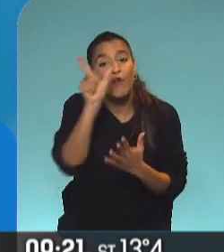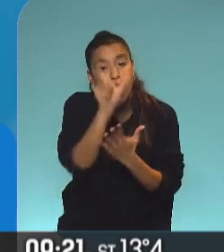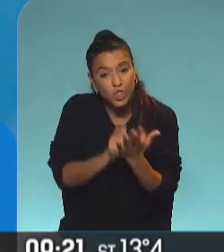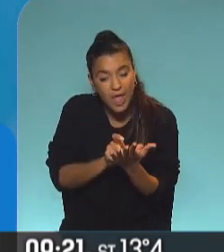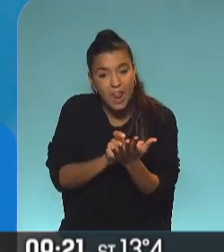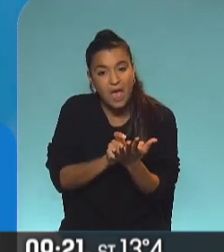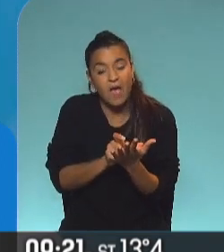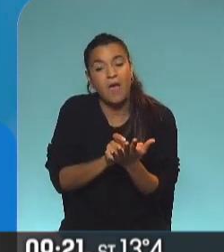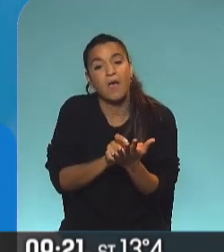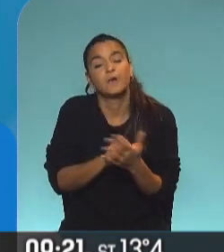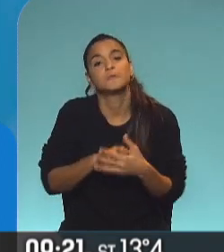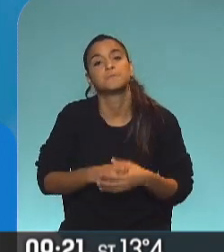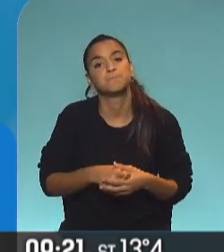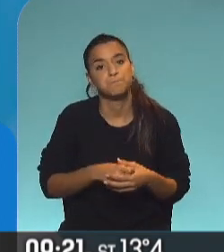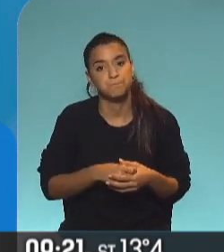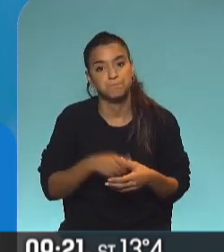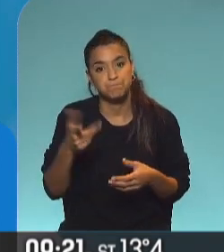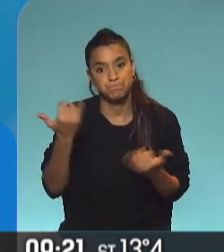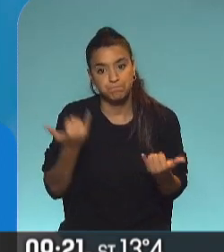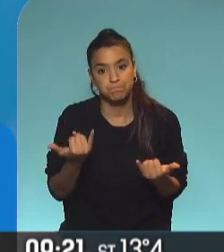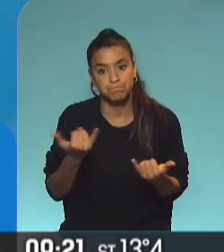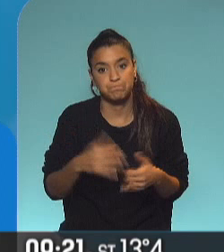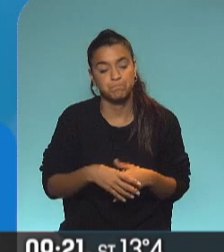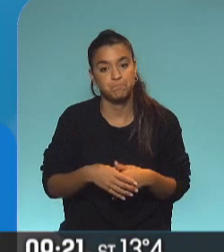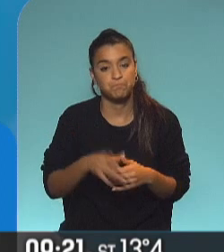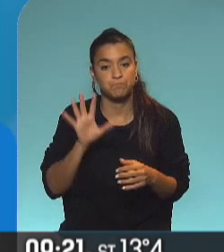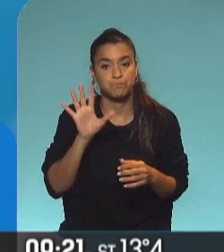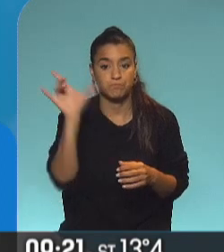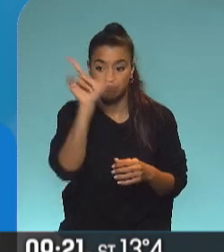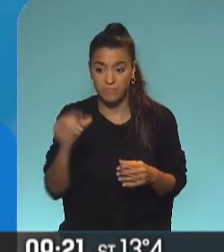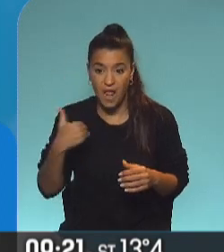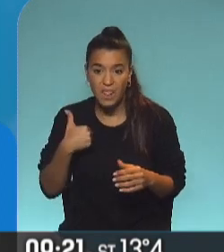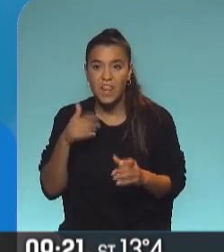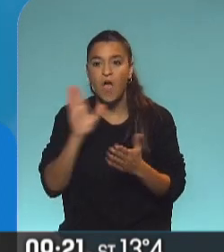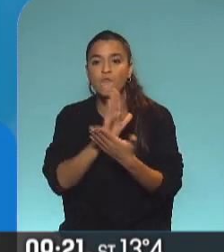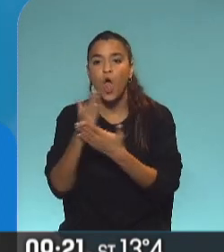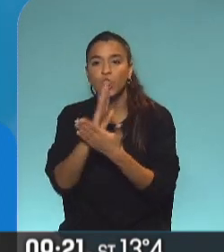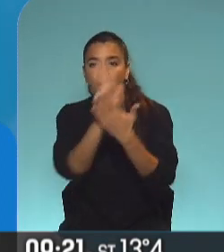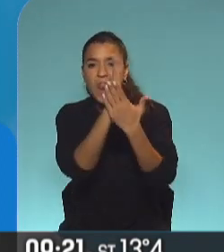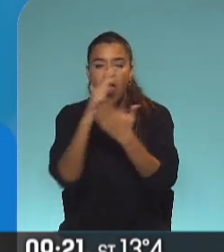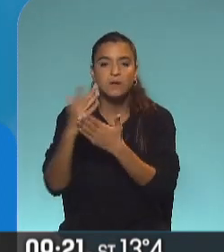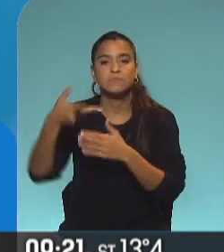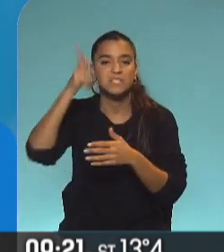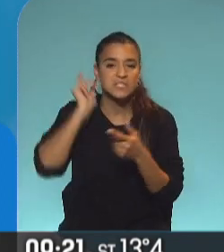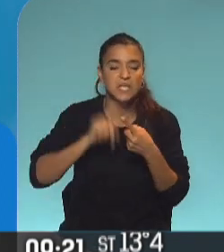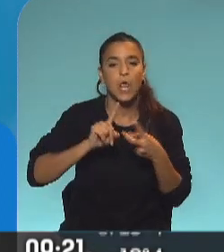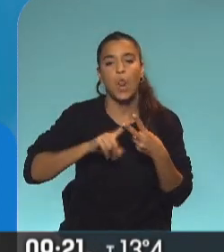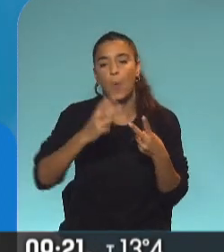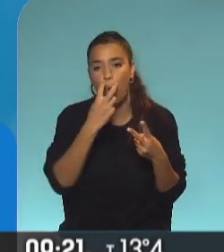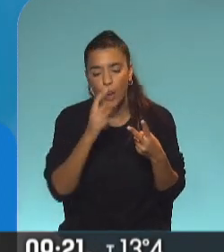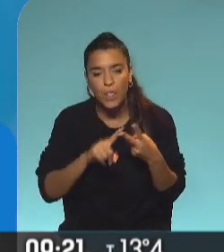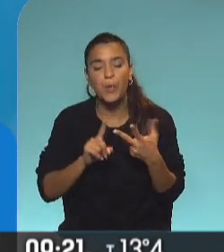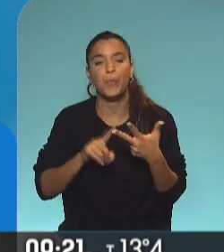se ubicarán a lo largo de distintos puntos fronterizos, tanto con Chile, con Bolivia,